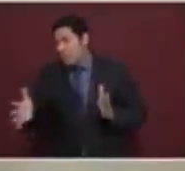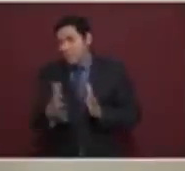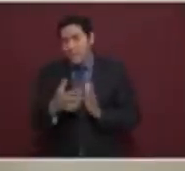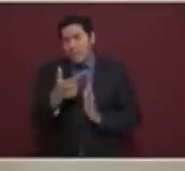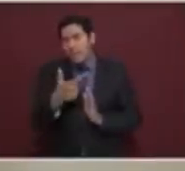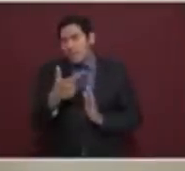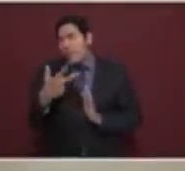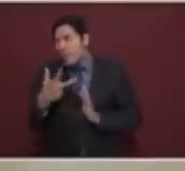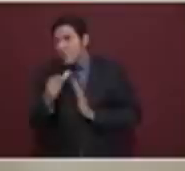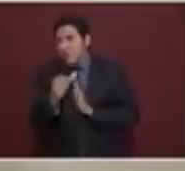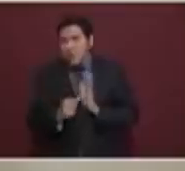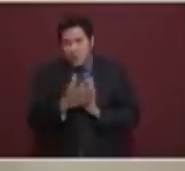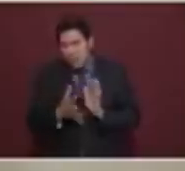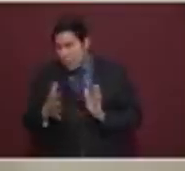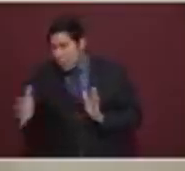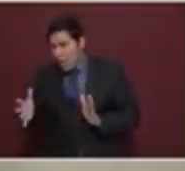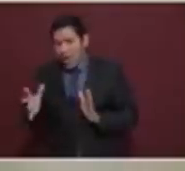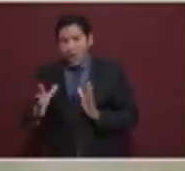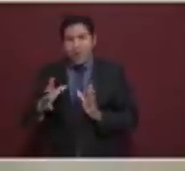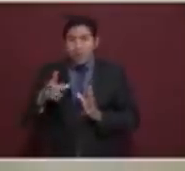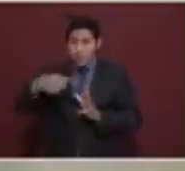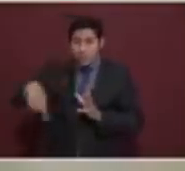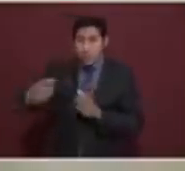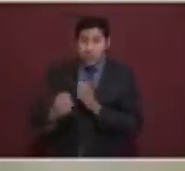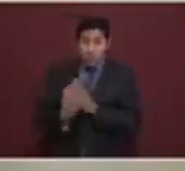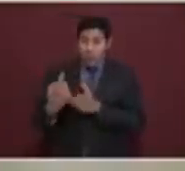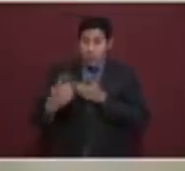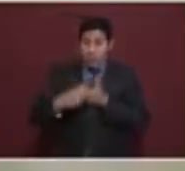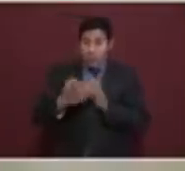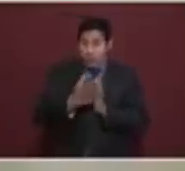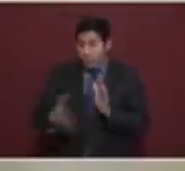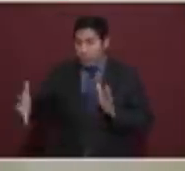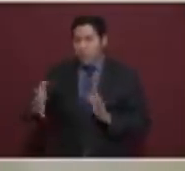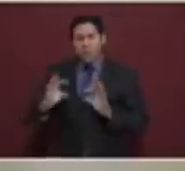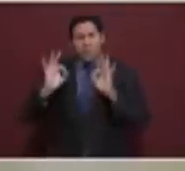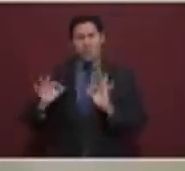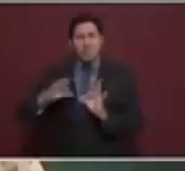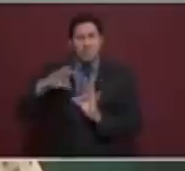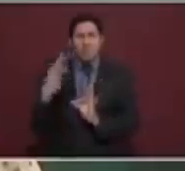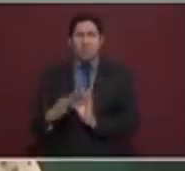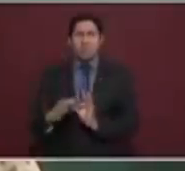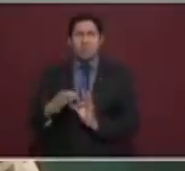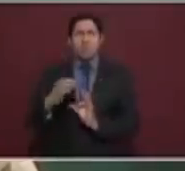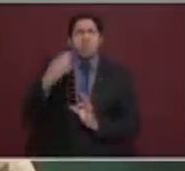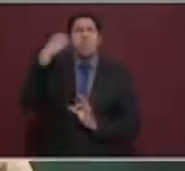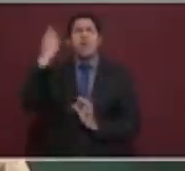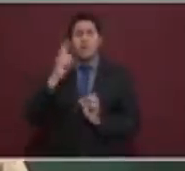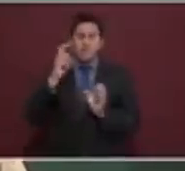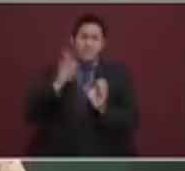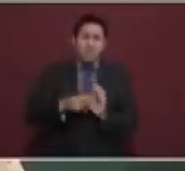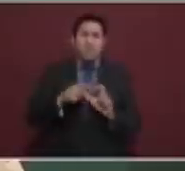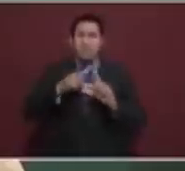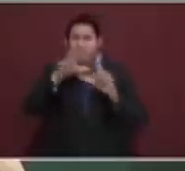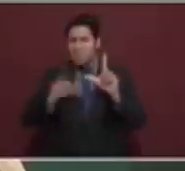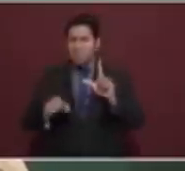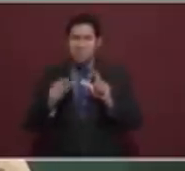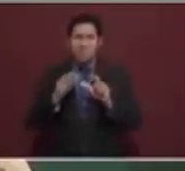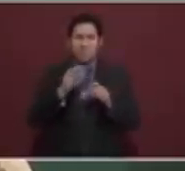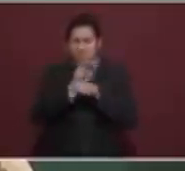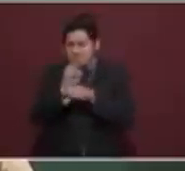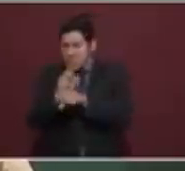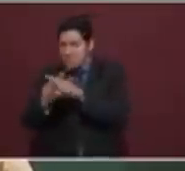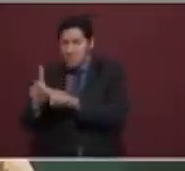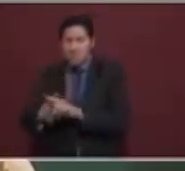elementos ya listos para incorporarse a la guardia nacional el presupuesto para esta actividad ya lo tenemos